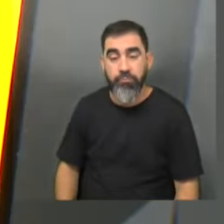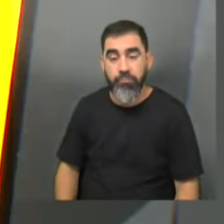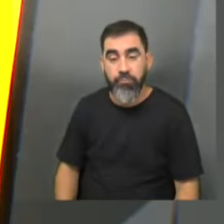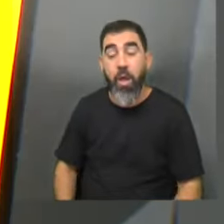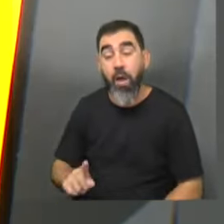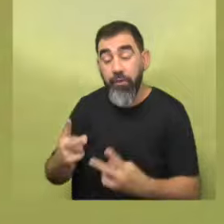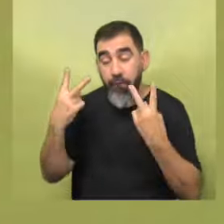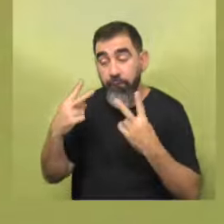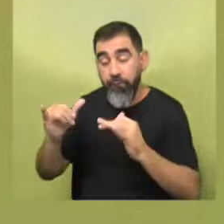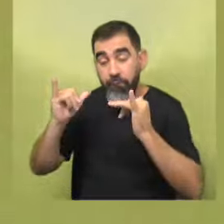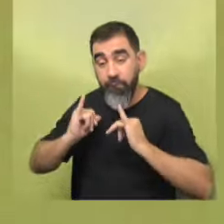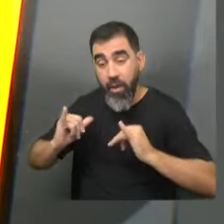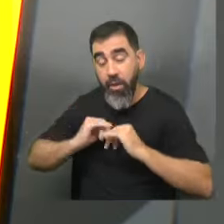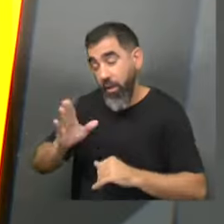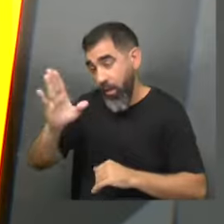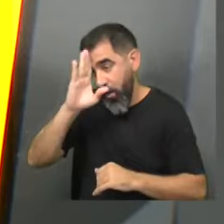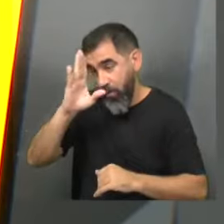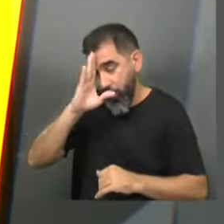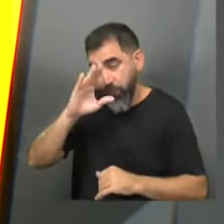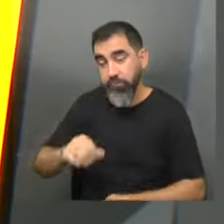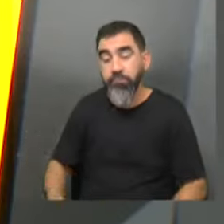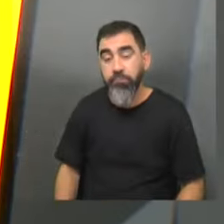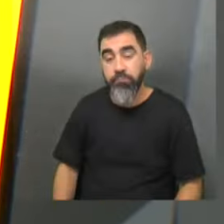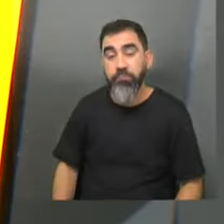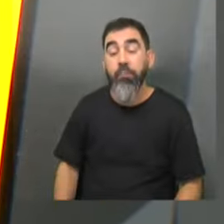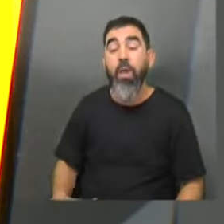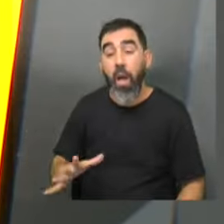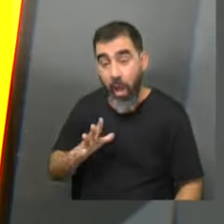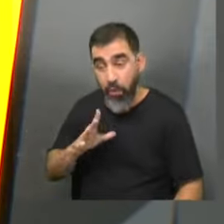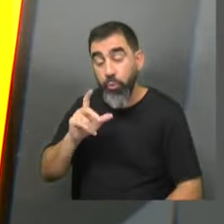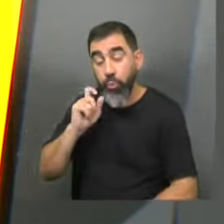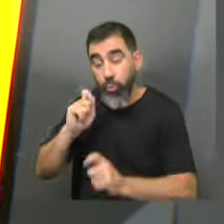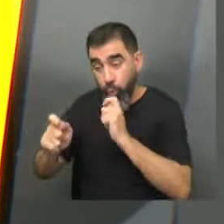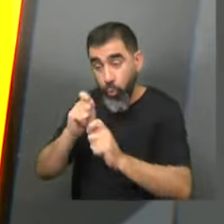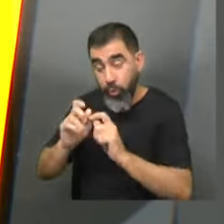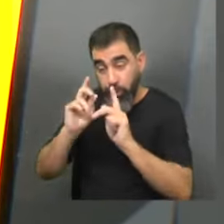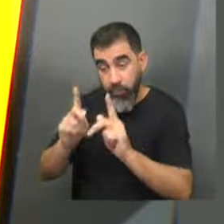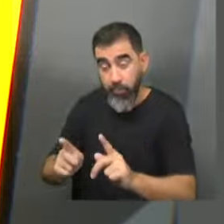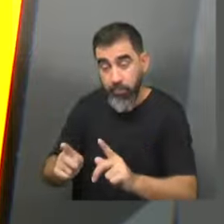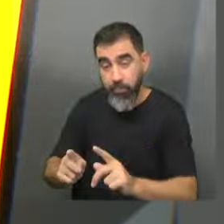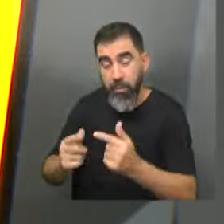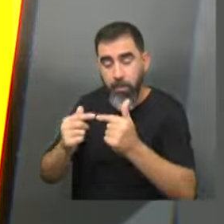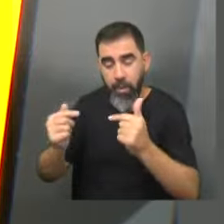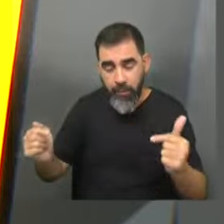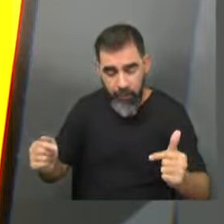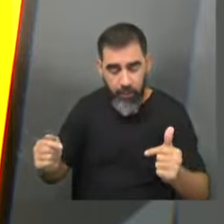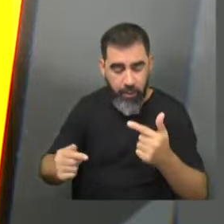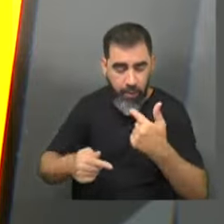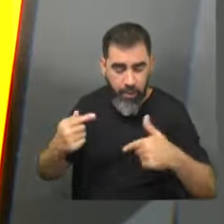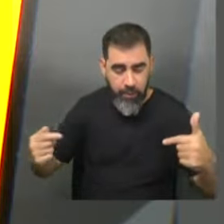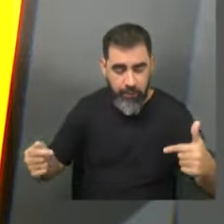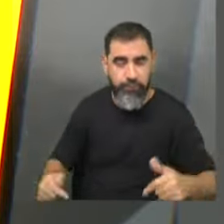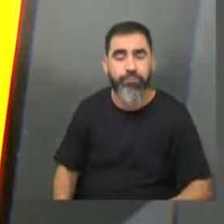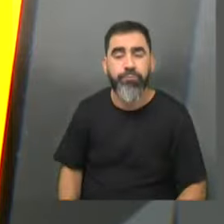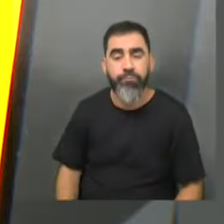excursiones para recorrerlos y aprender. ¿No? Totalmente, sí. Y hay todo un sector de turismo incluso. Sí, sí. No, pero bueno, materiales, como nos contaba Andrea